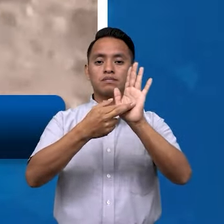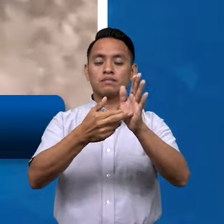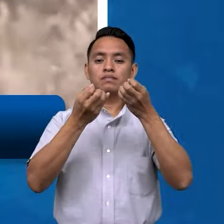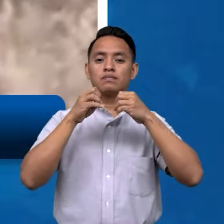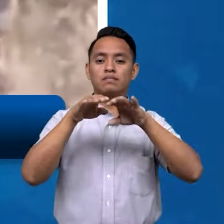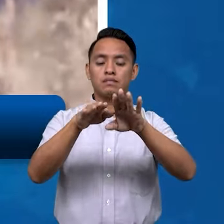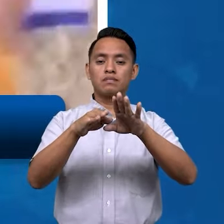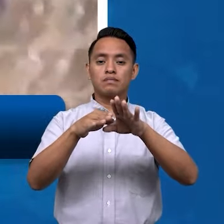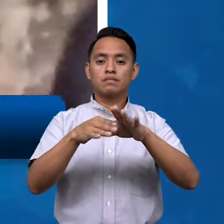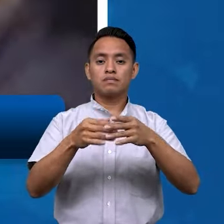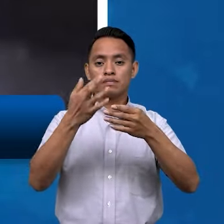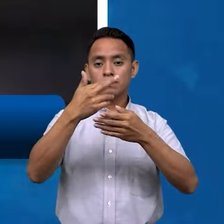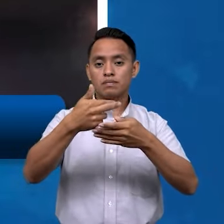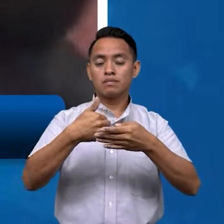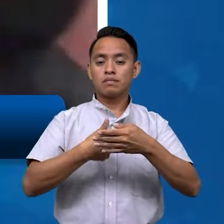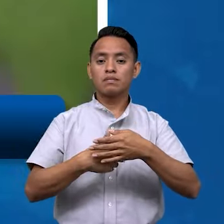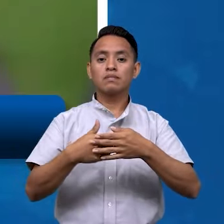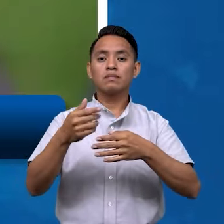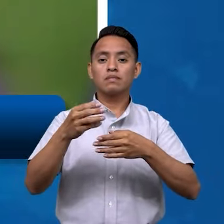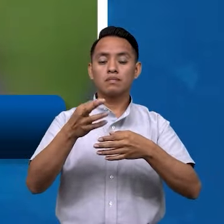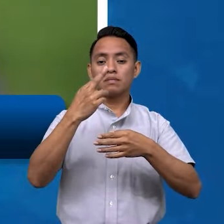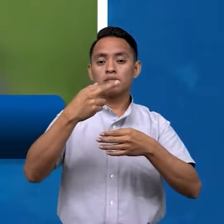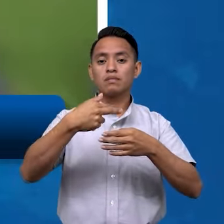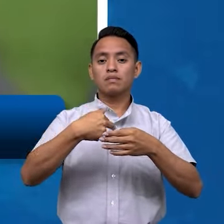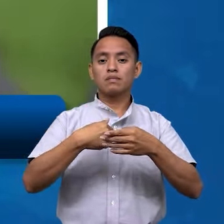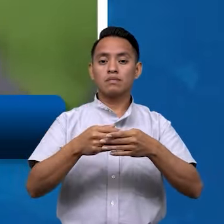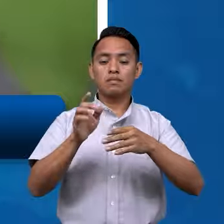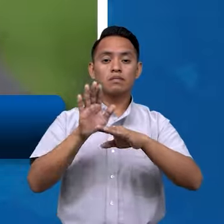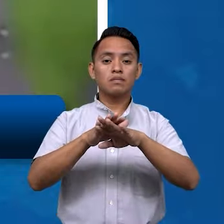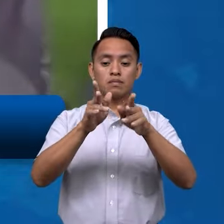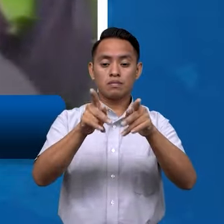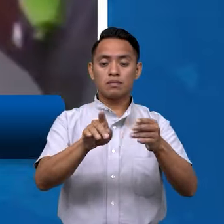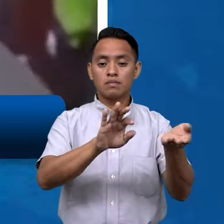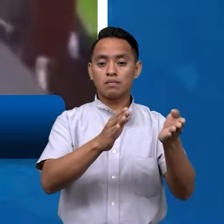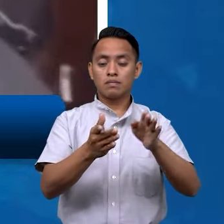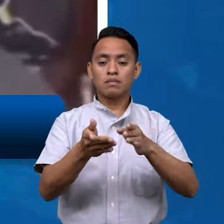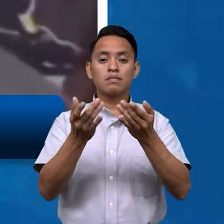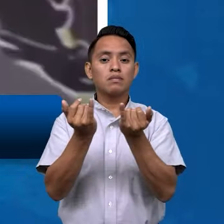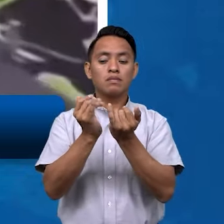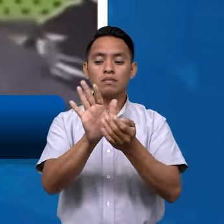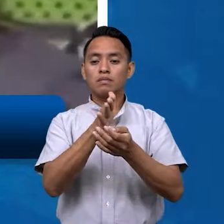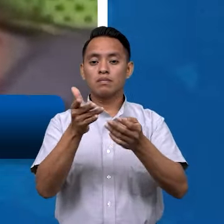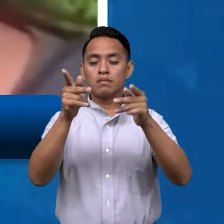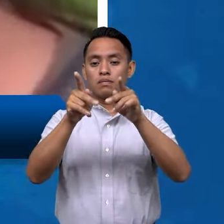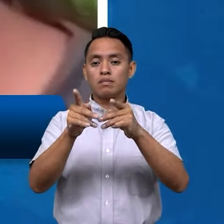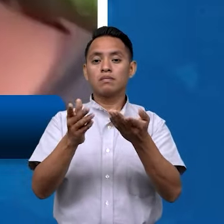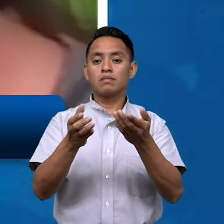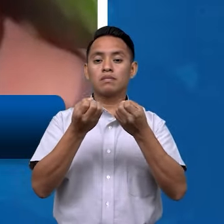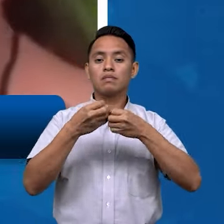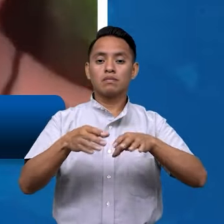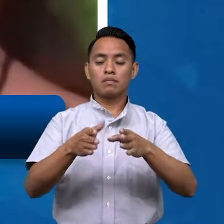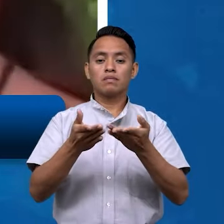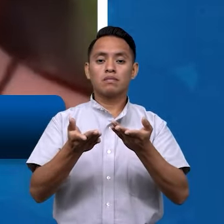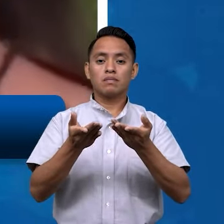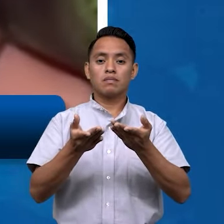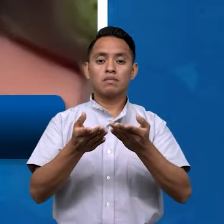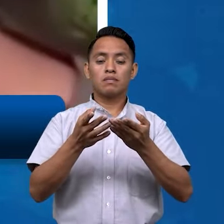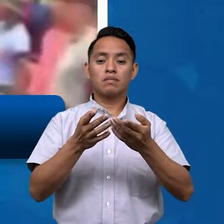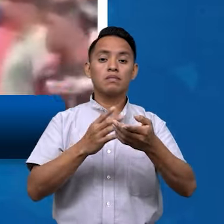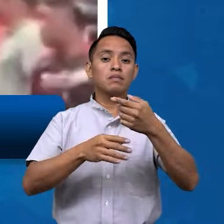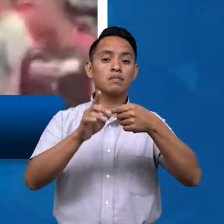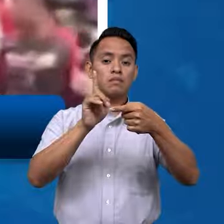autoridades. La portavoz de la unidad local encargada de la gestión de los fallecidos y los desaparecidos, Lea Añora, ha confirmado que